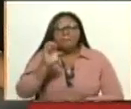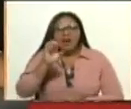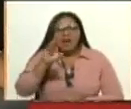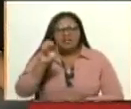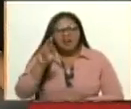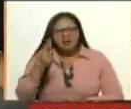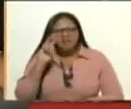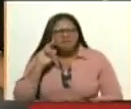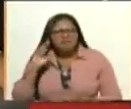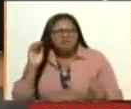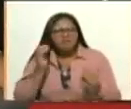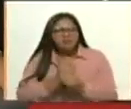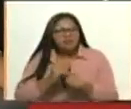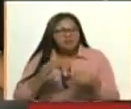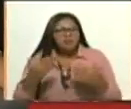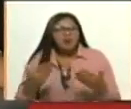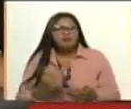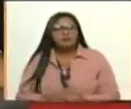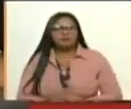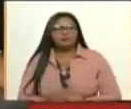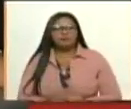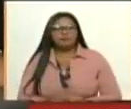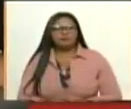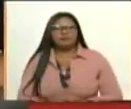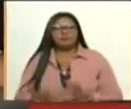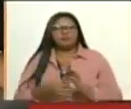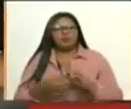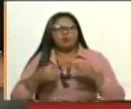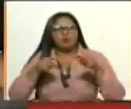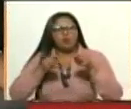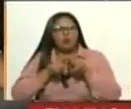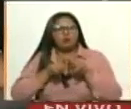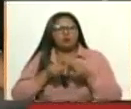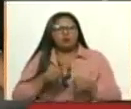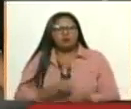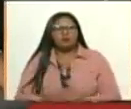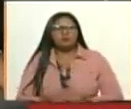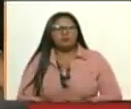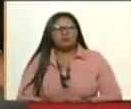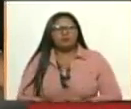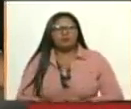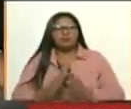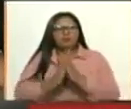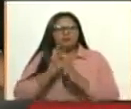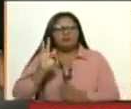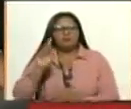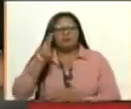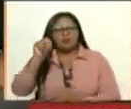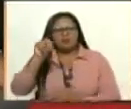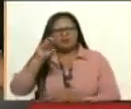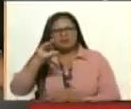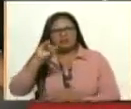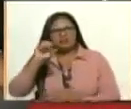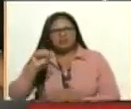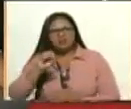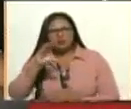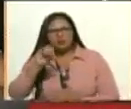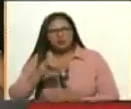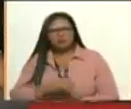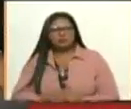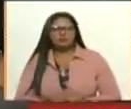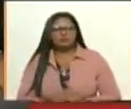aparece de la mano de Francisco de Asís, de San Francisco, ¿no?